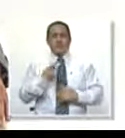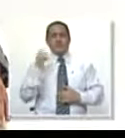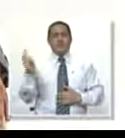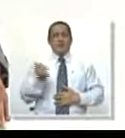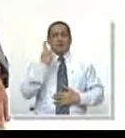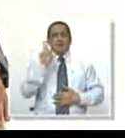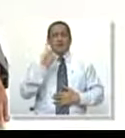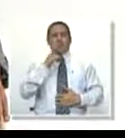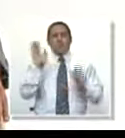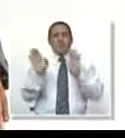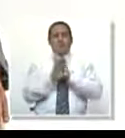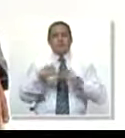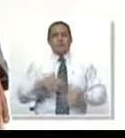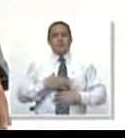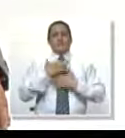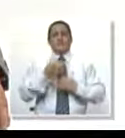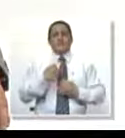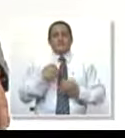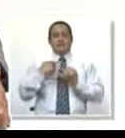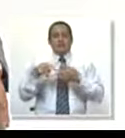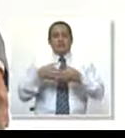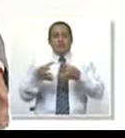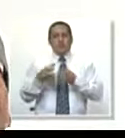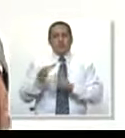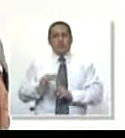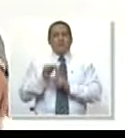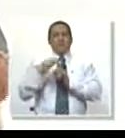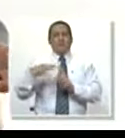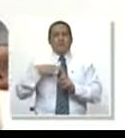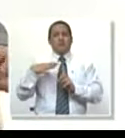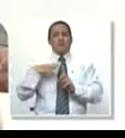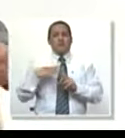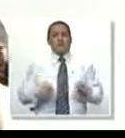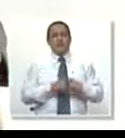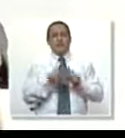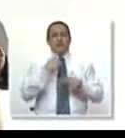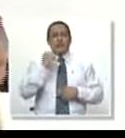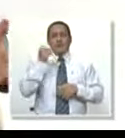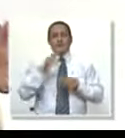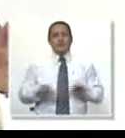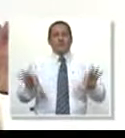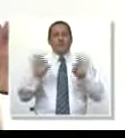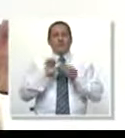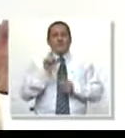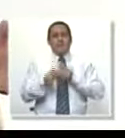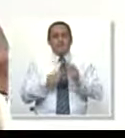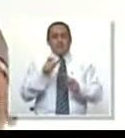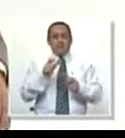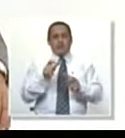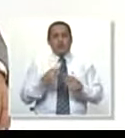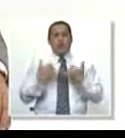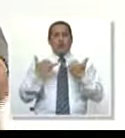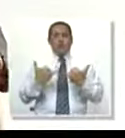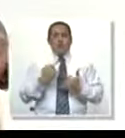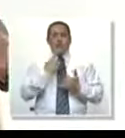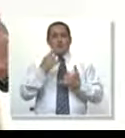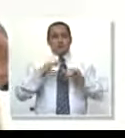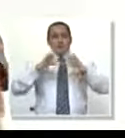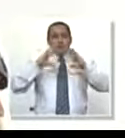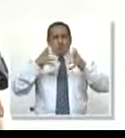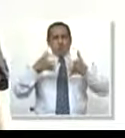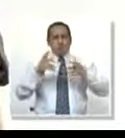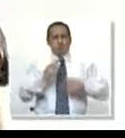primaba sobre el interés de los particulares sobre los derechos fundamentales de la persona hoy es un